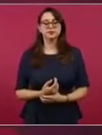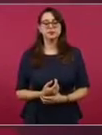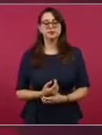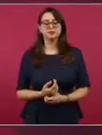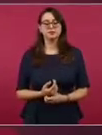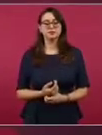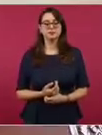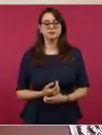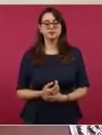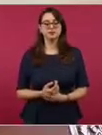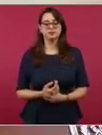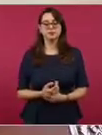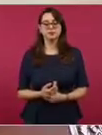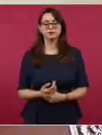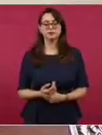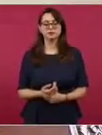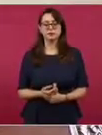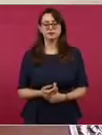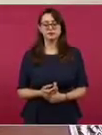y